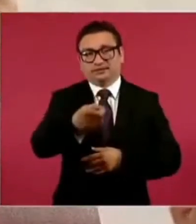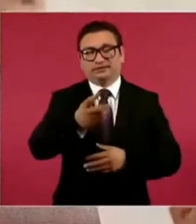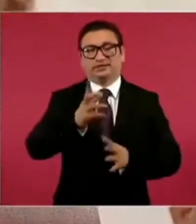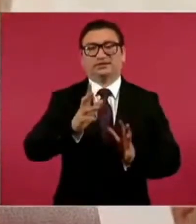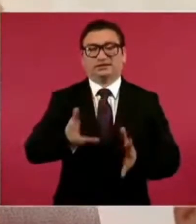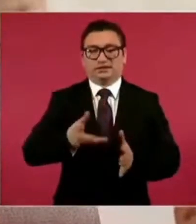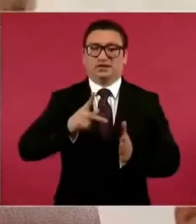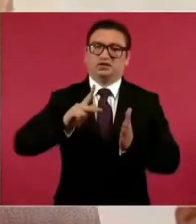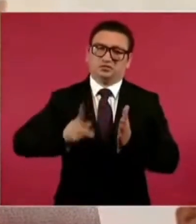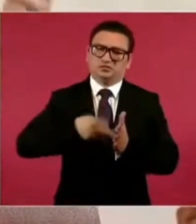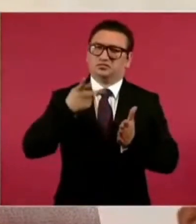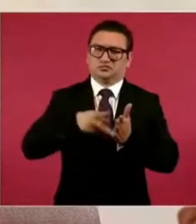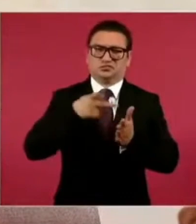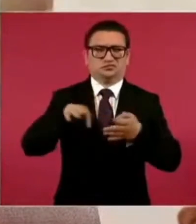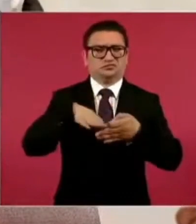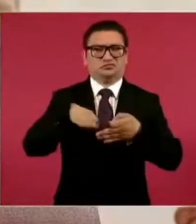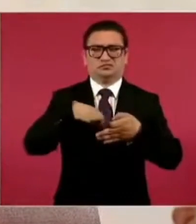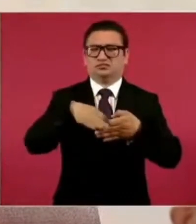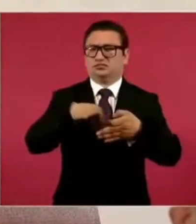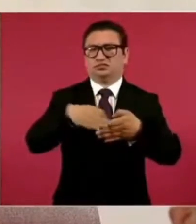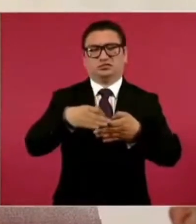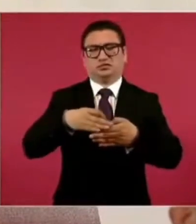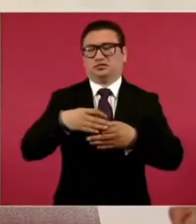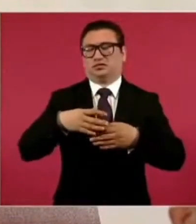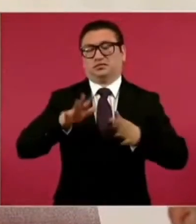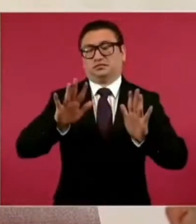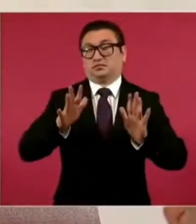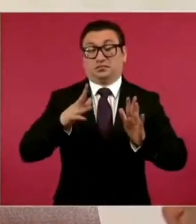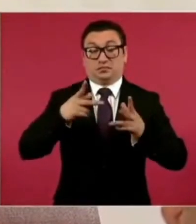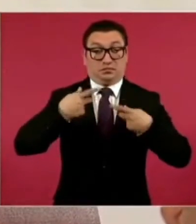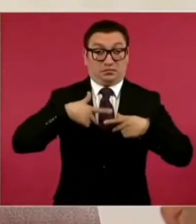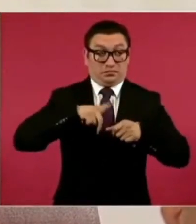y lo voy a estar repitiendo, y no es nada personal?